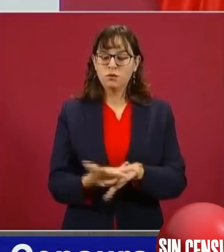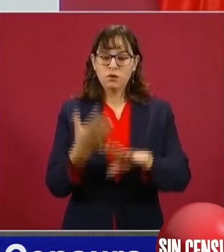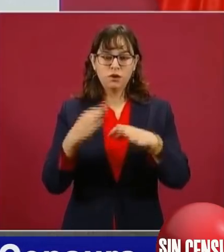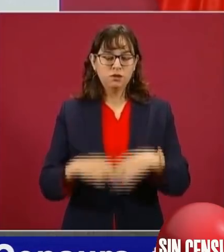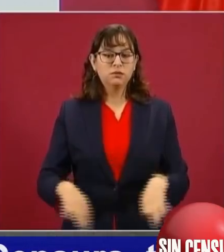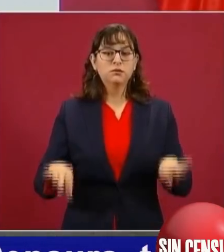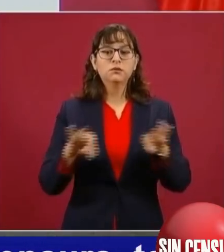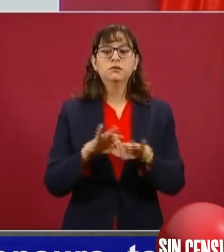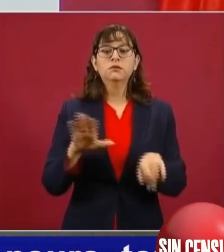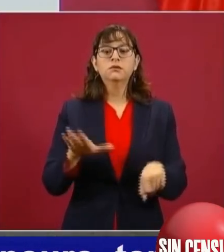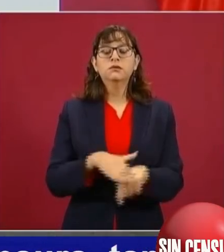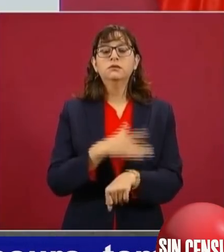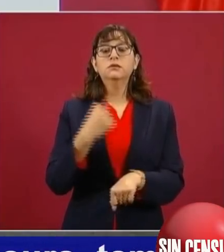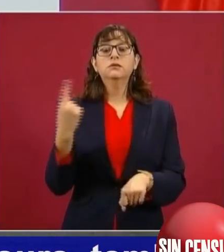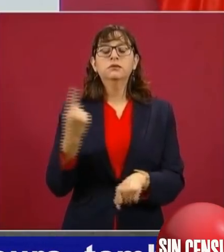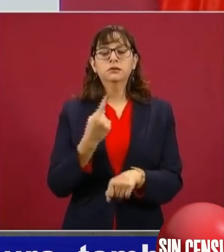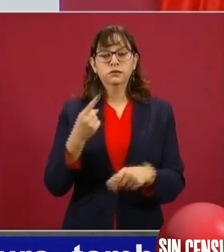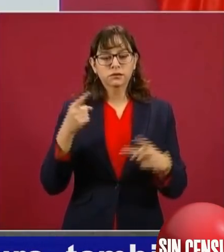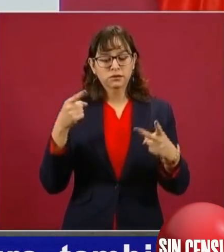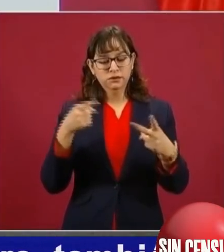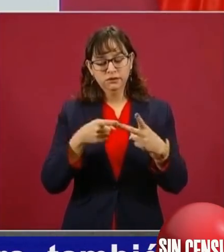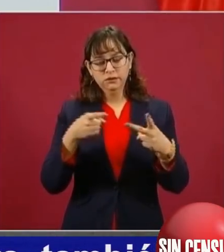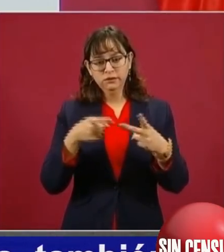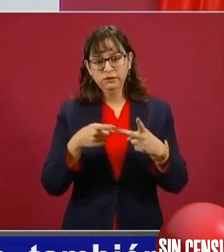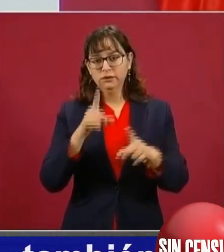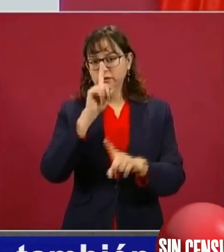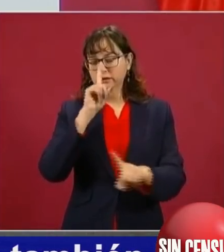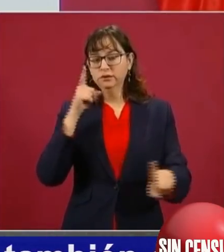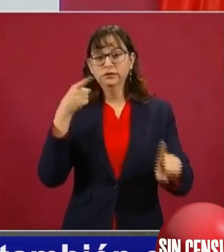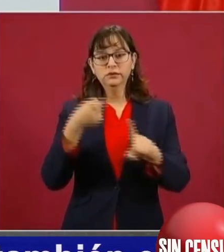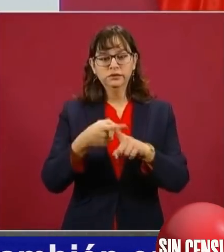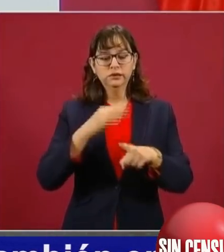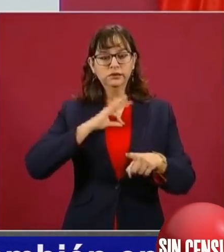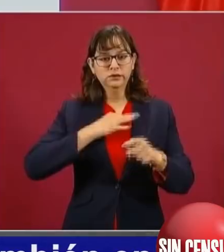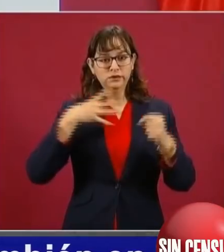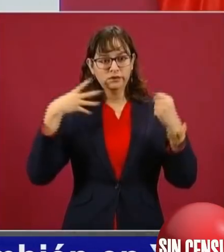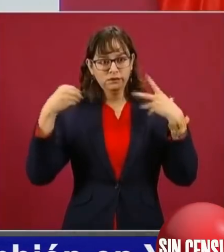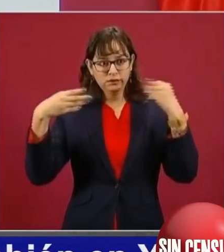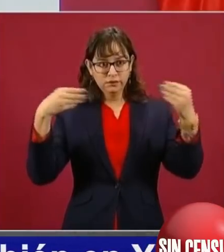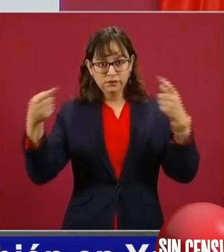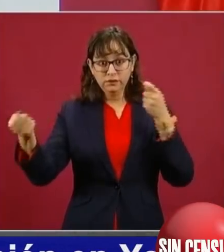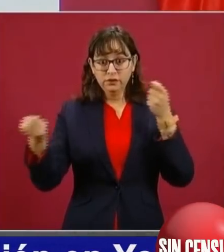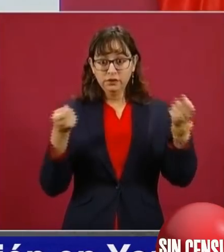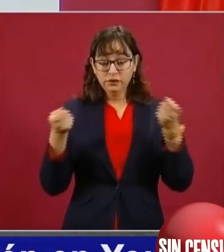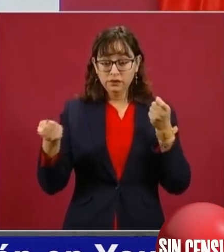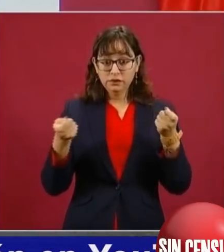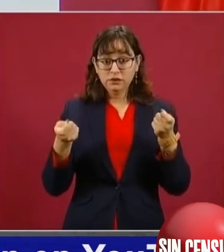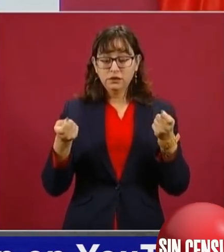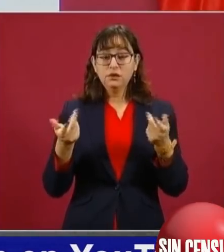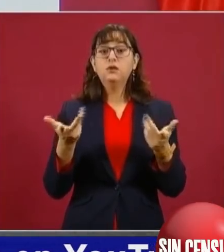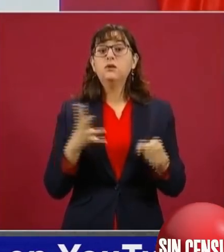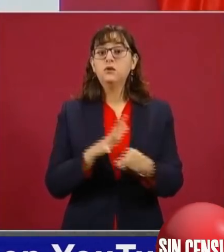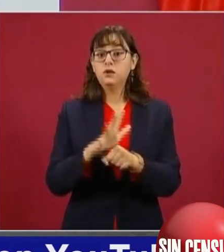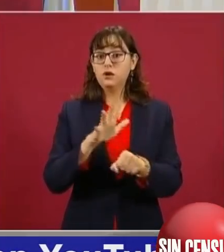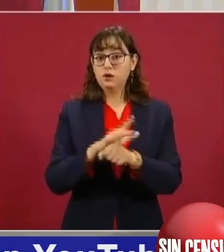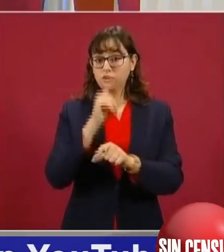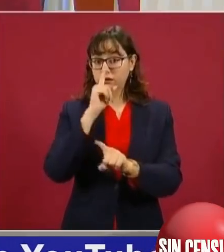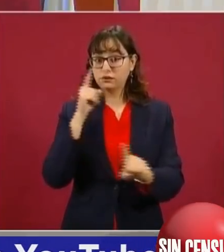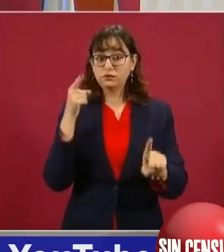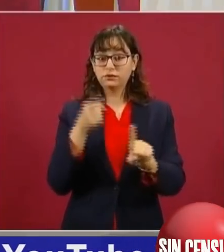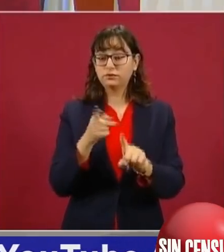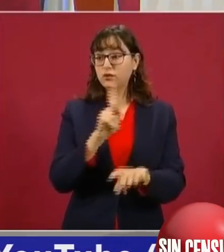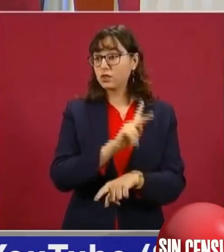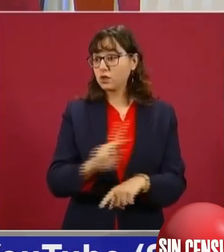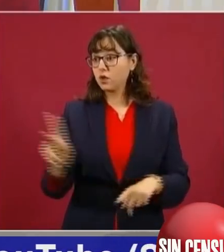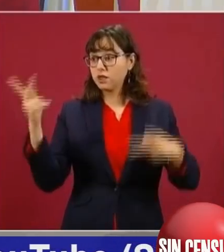el segundo objetivo general del control de la epidemia fue el asegurar que nadie se quedara sin